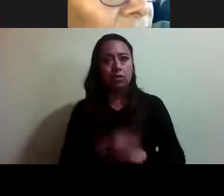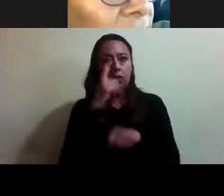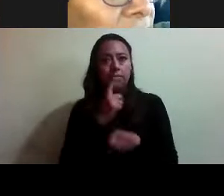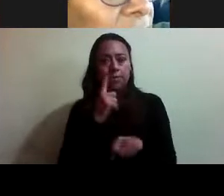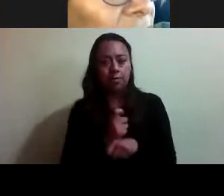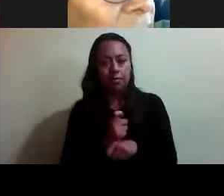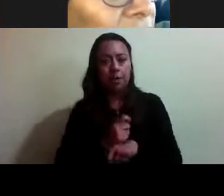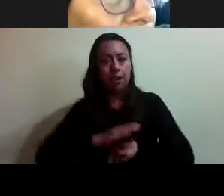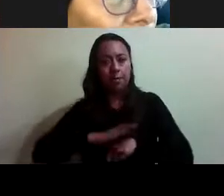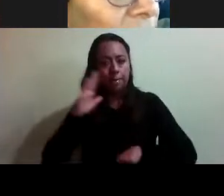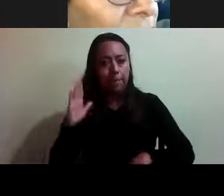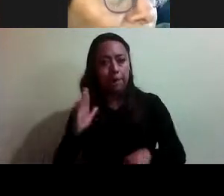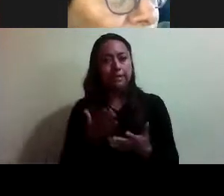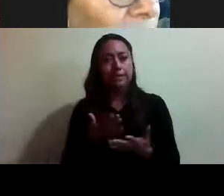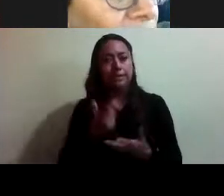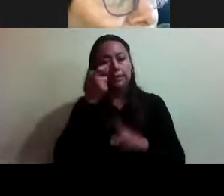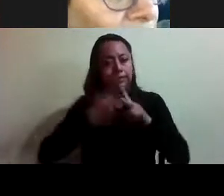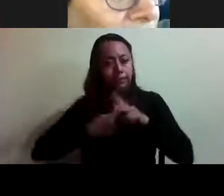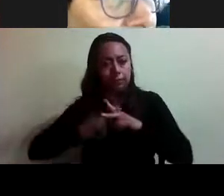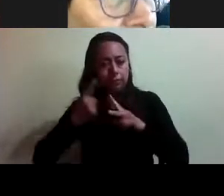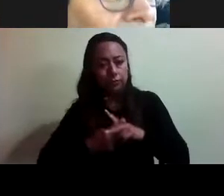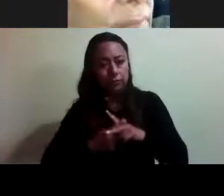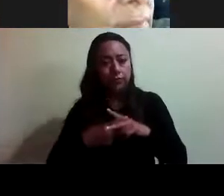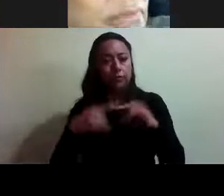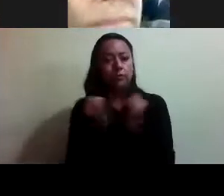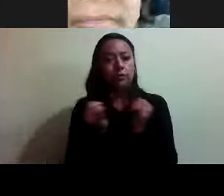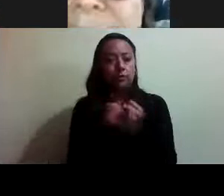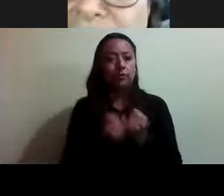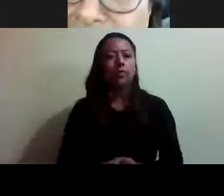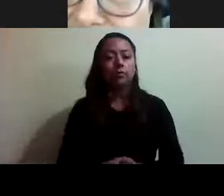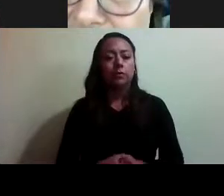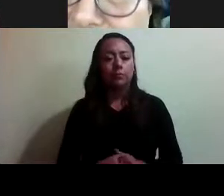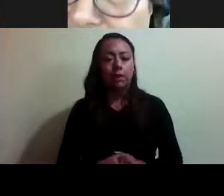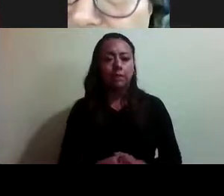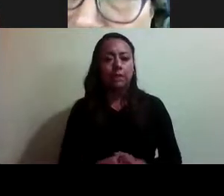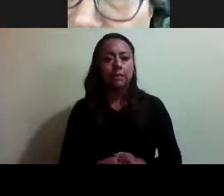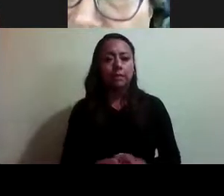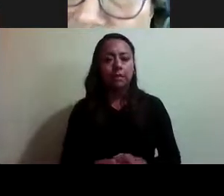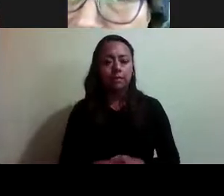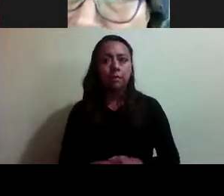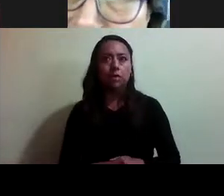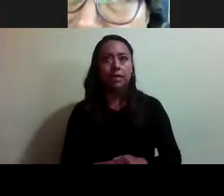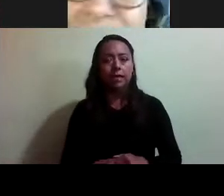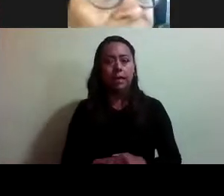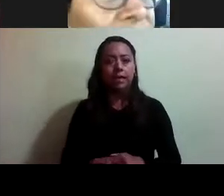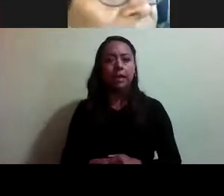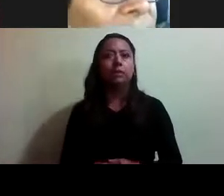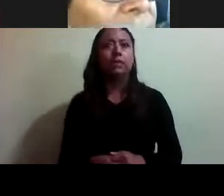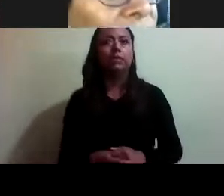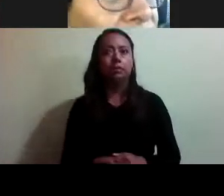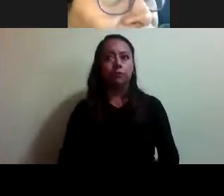gran reducción presupuestal al ejercicio de gasto en el ámbito legislativo. Un